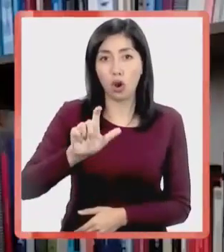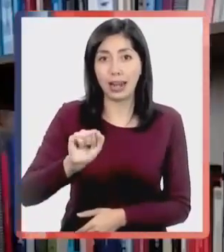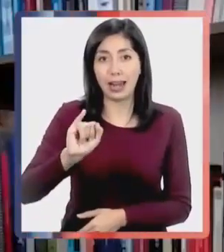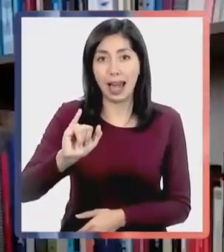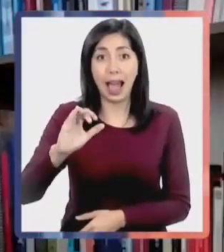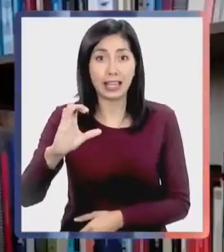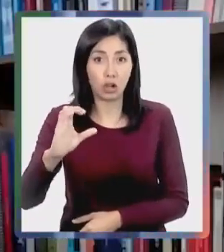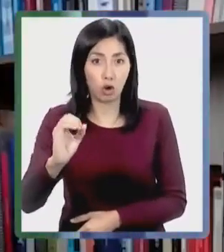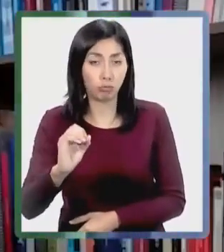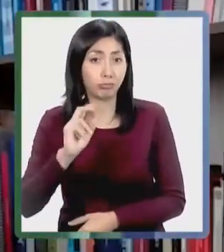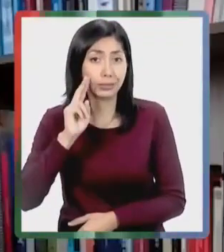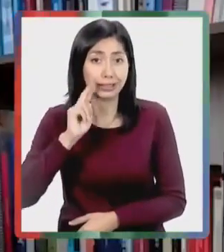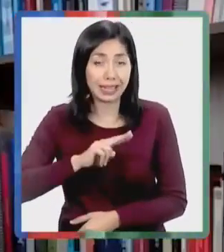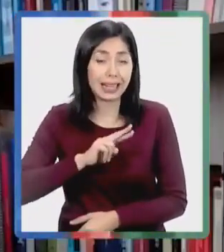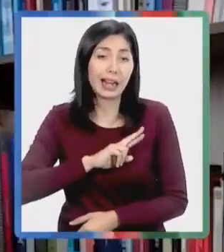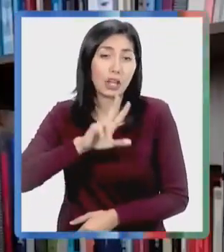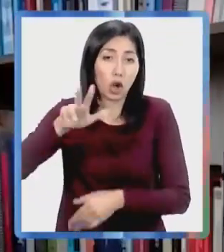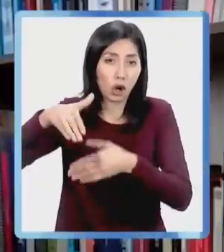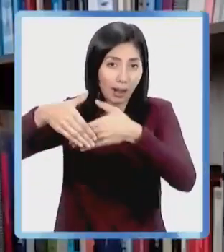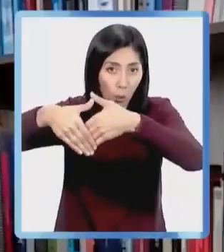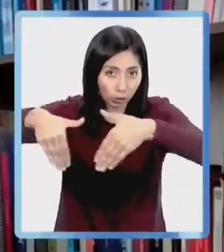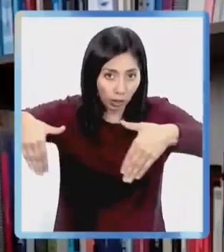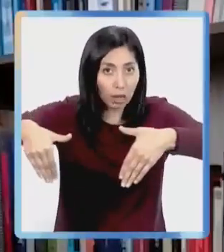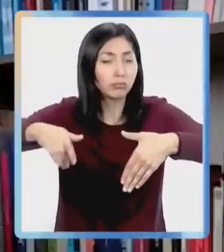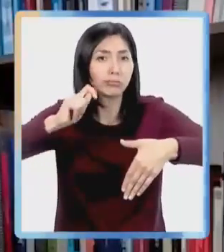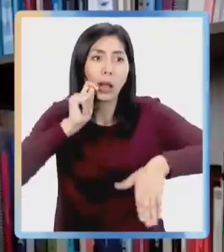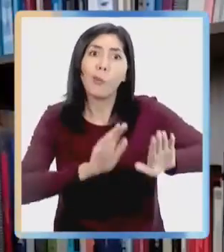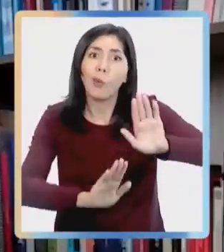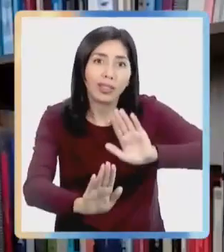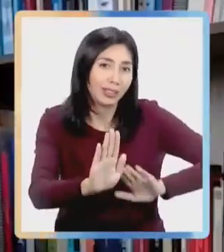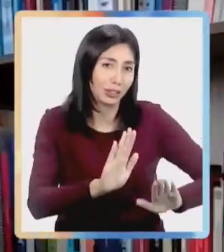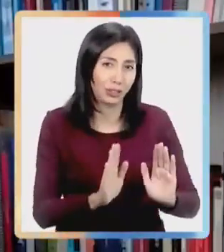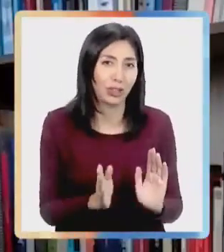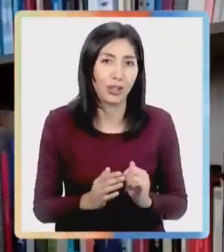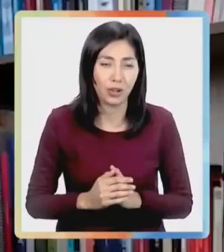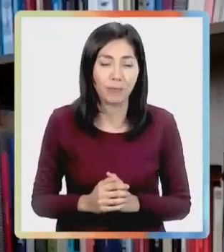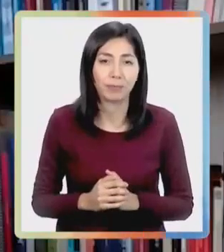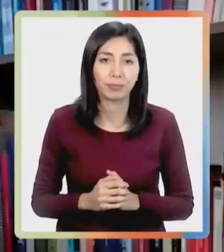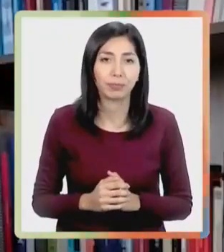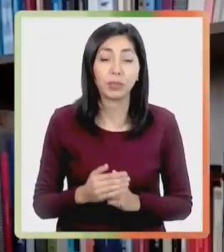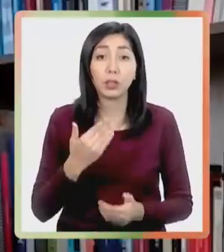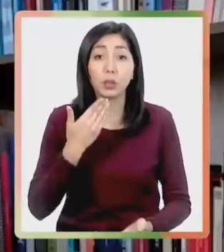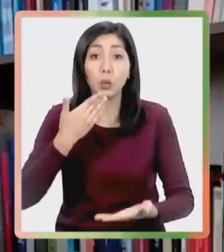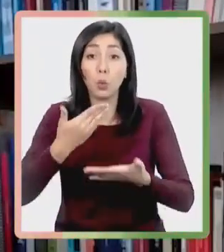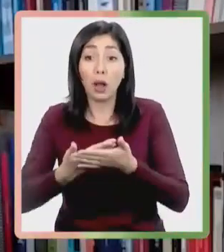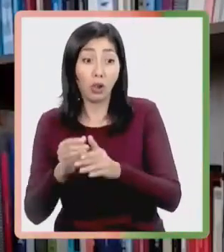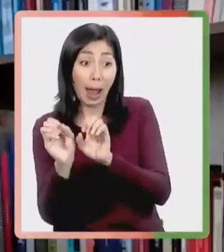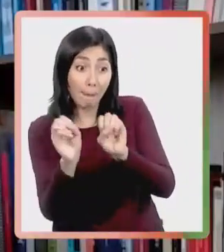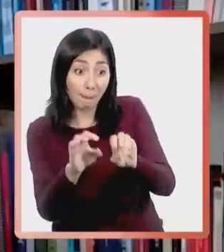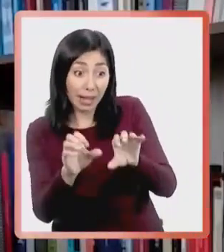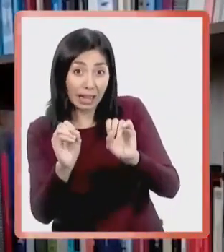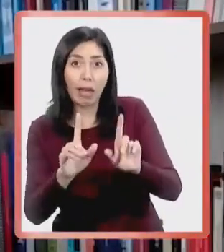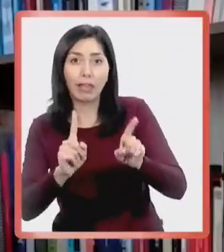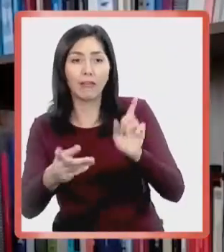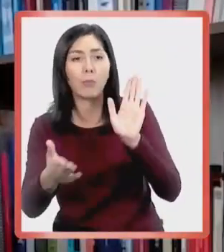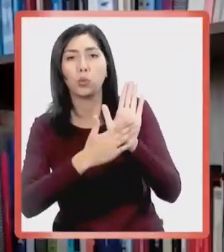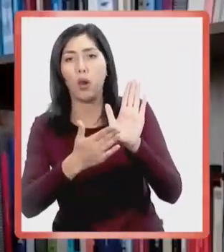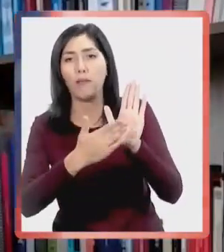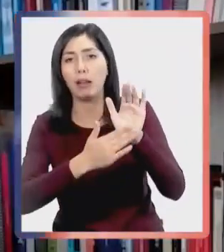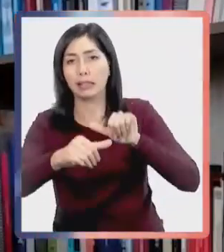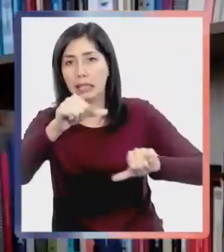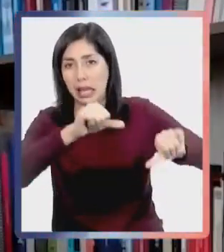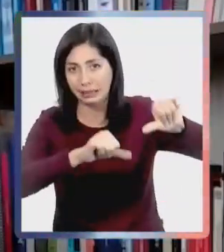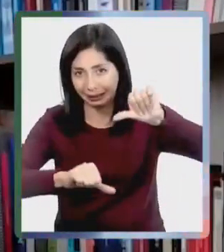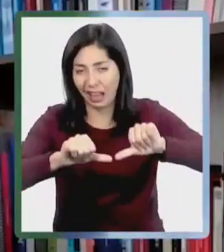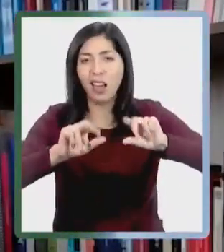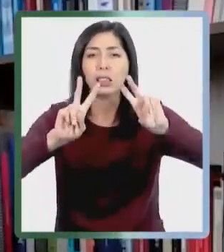enseñar educación sexual laica es protector, no es solo antojadizo, que lo que se imparta sea basado en la ciencia y en la evidencia,